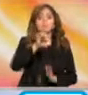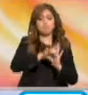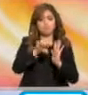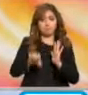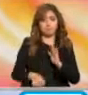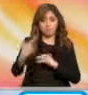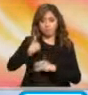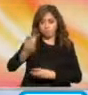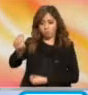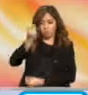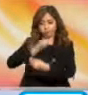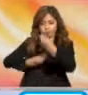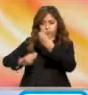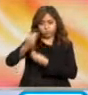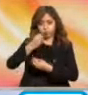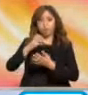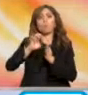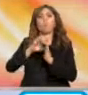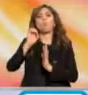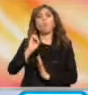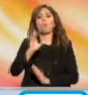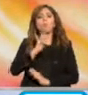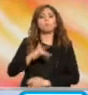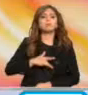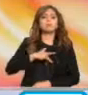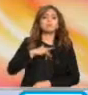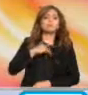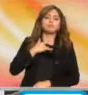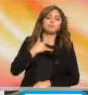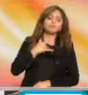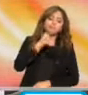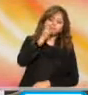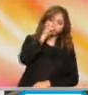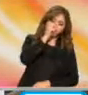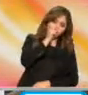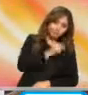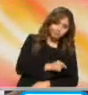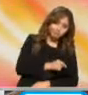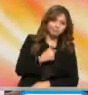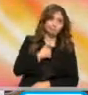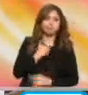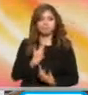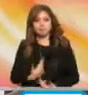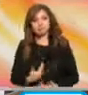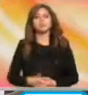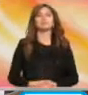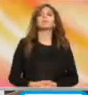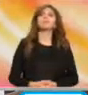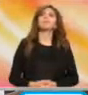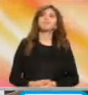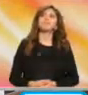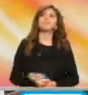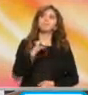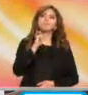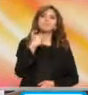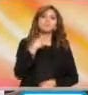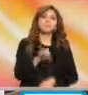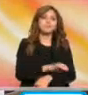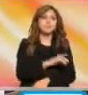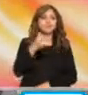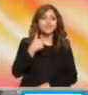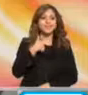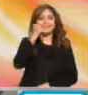del sueco, del alemán. Como decía Homero Simpson, los alemanes tienen palabras para todo, ¿no? Tienen las más largas y ya esas las conocimos